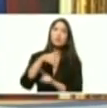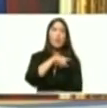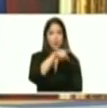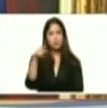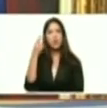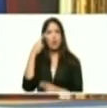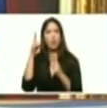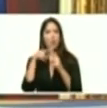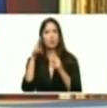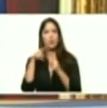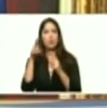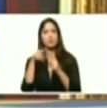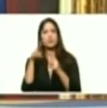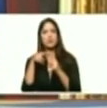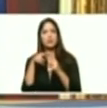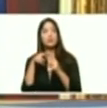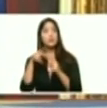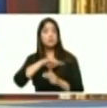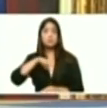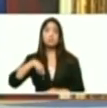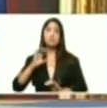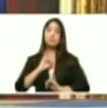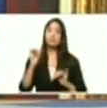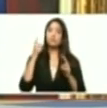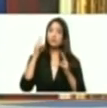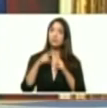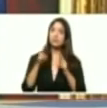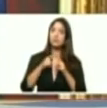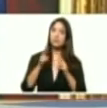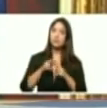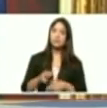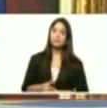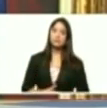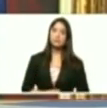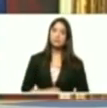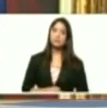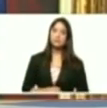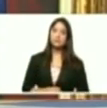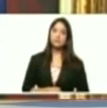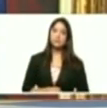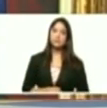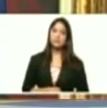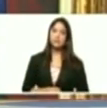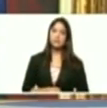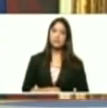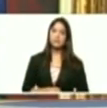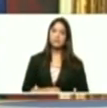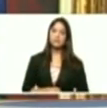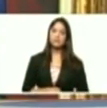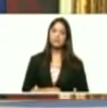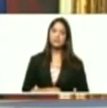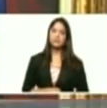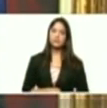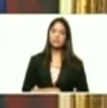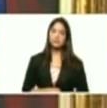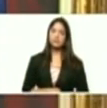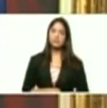conocen, que todos conocemos, en mayor o en menor grado,